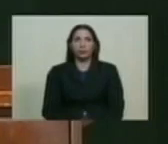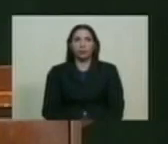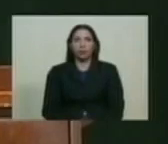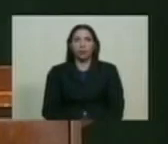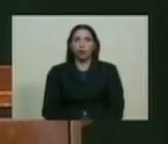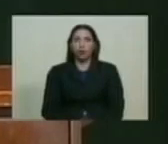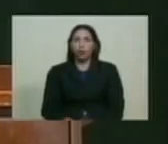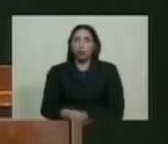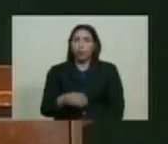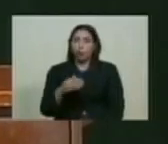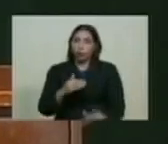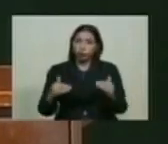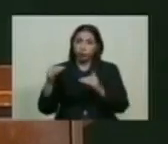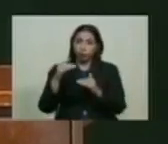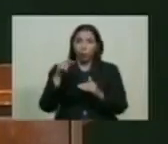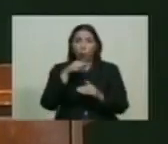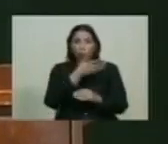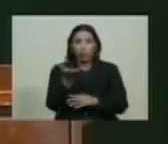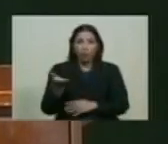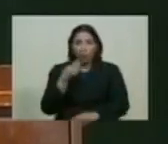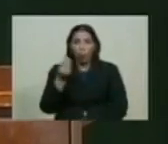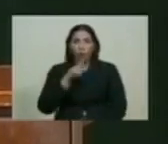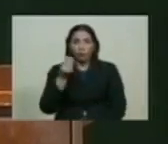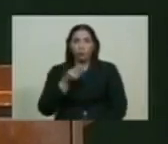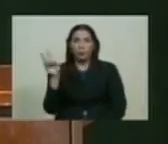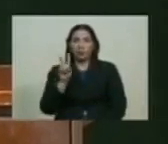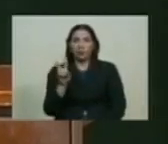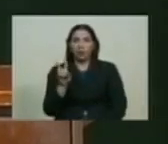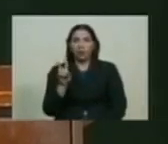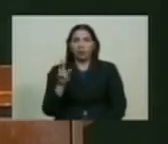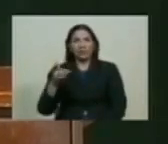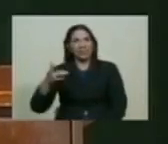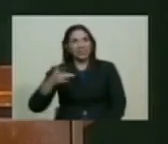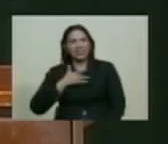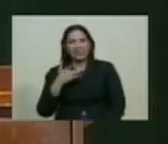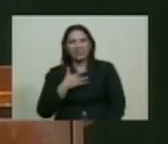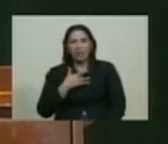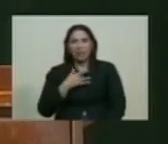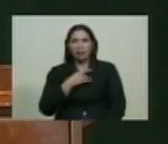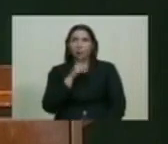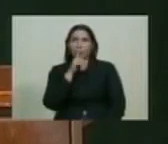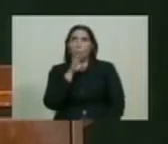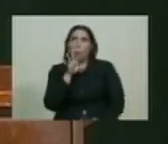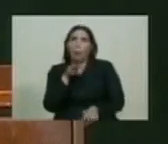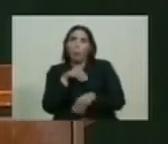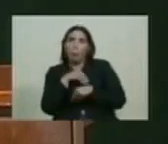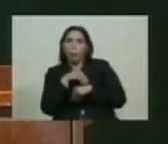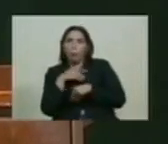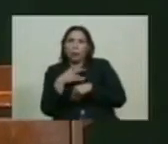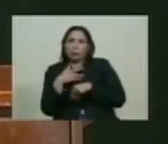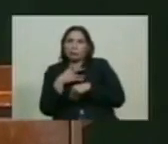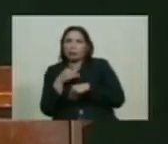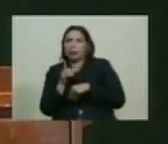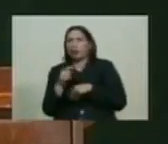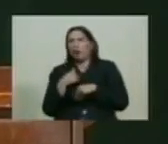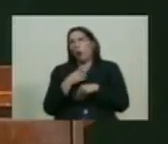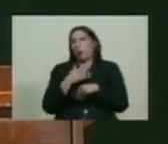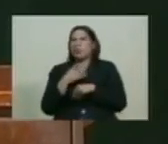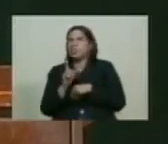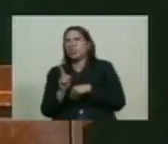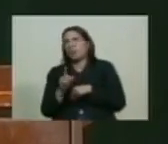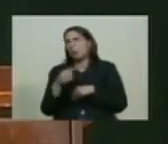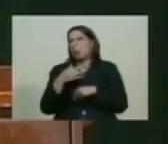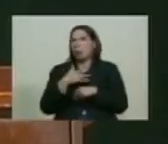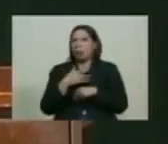sobre nuestra juventud venezolana, para que se sientan avergonzados de ser venezolanos y venezolanas, ustedes son la